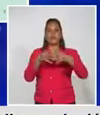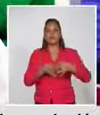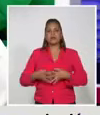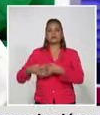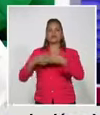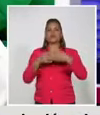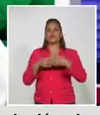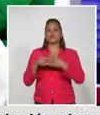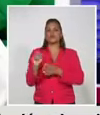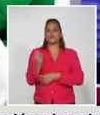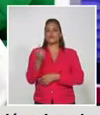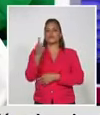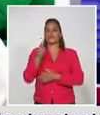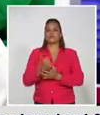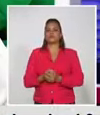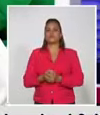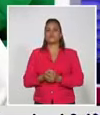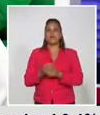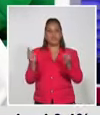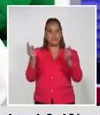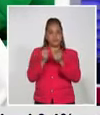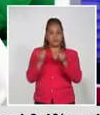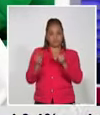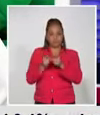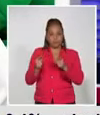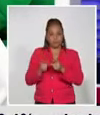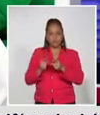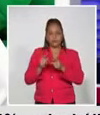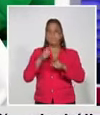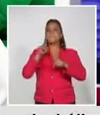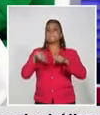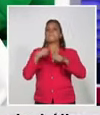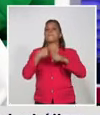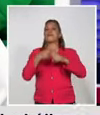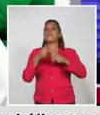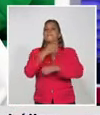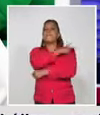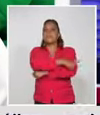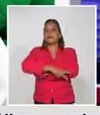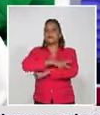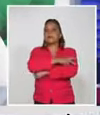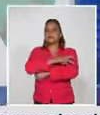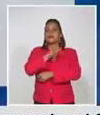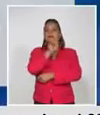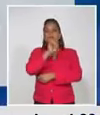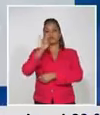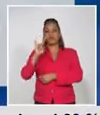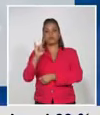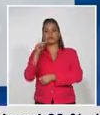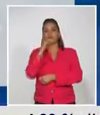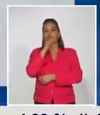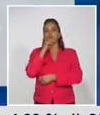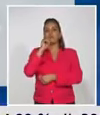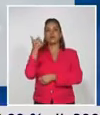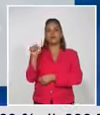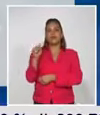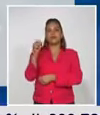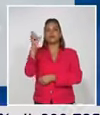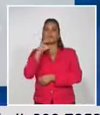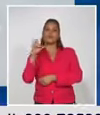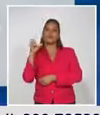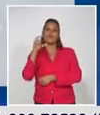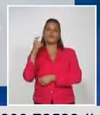1. Resumen importados por países: de los 19, de Rusia 10, de Colombia